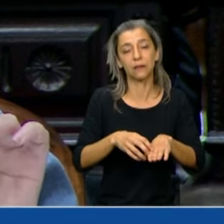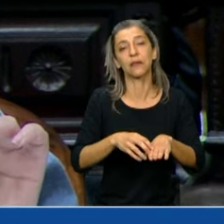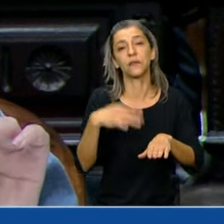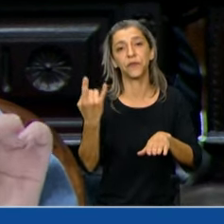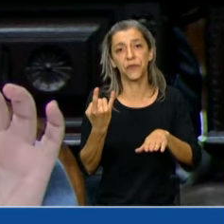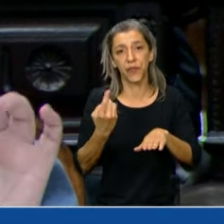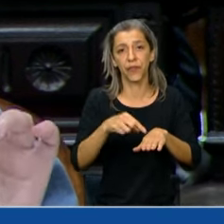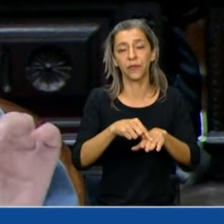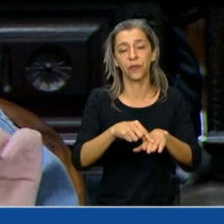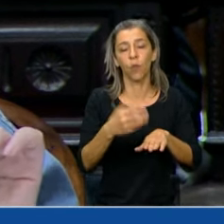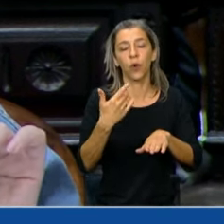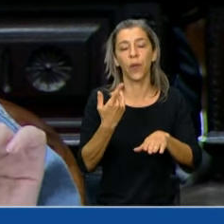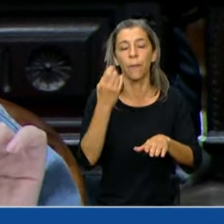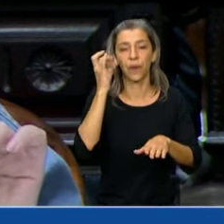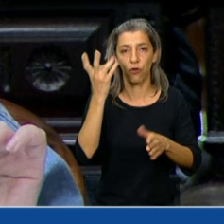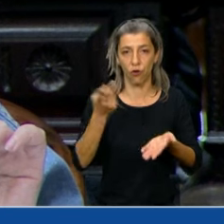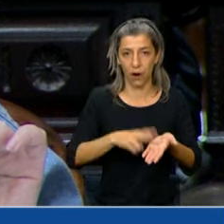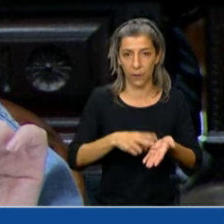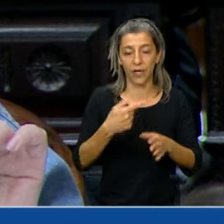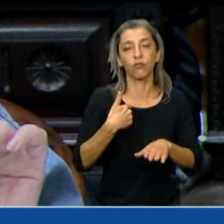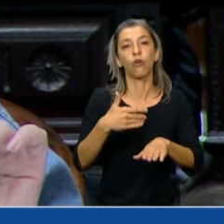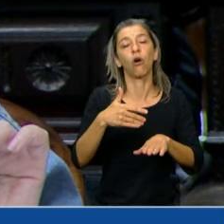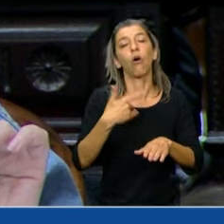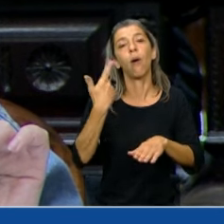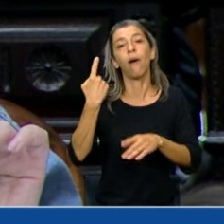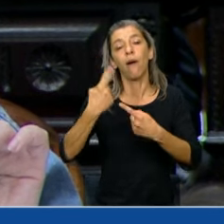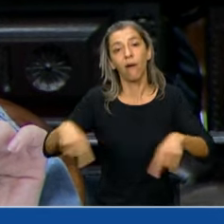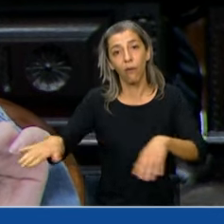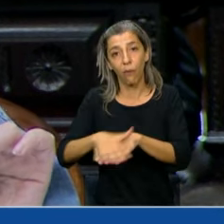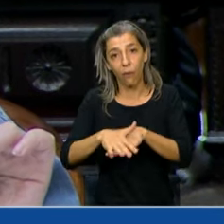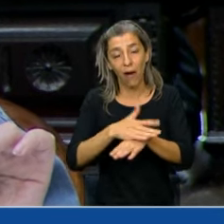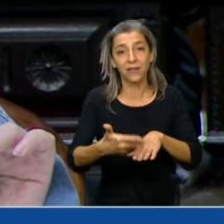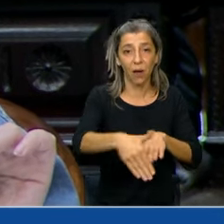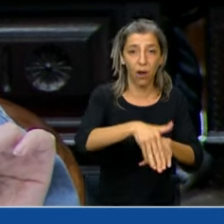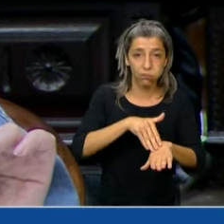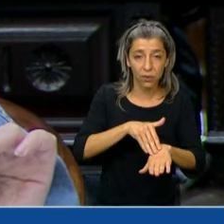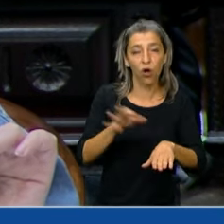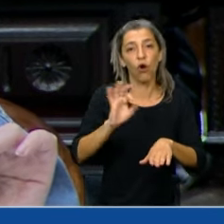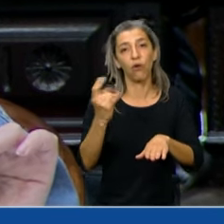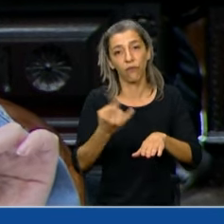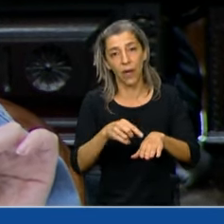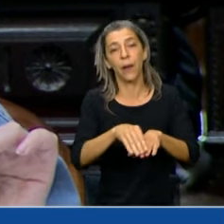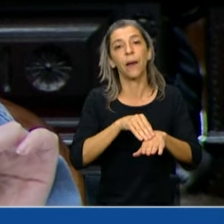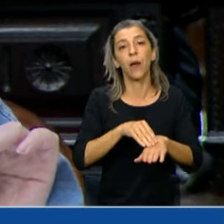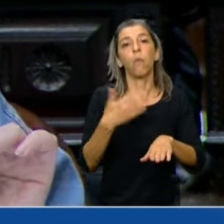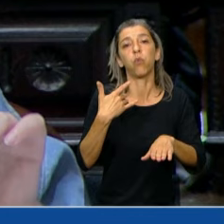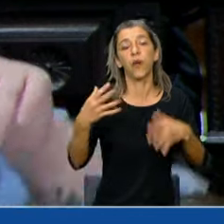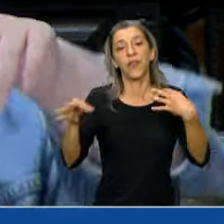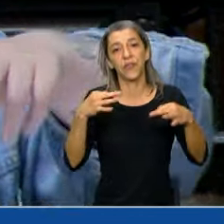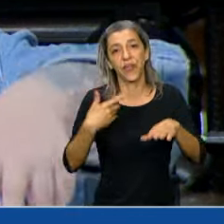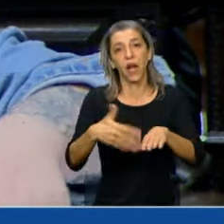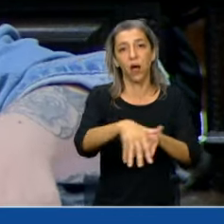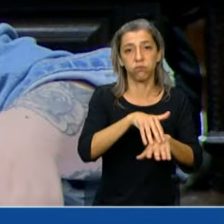o perdón Repito materia prima sintética para Ada o partes de capellada materia prima textil para capellada o partes de